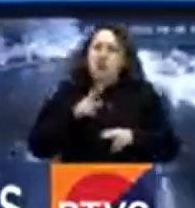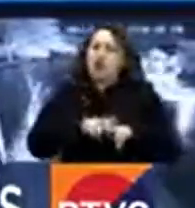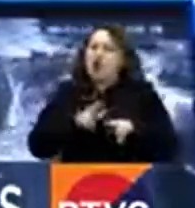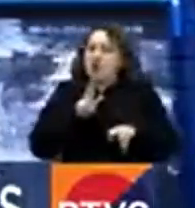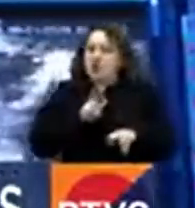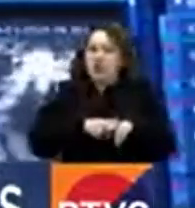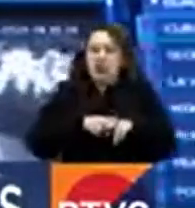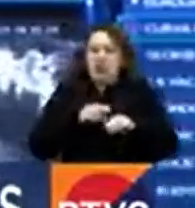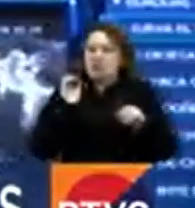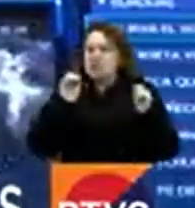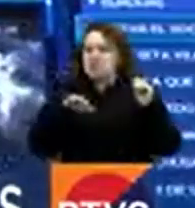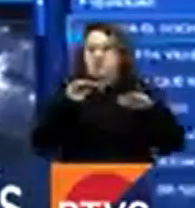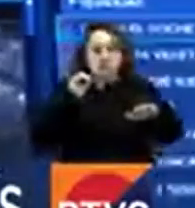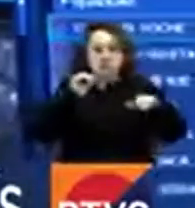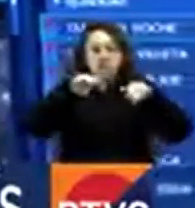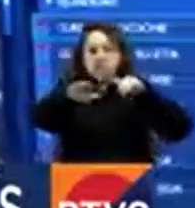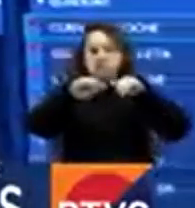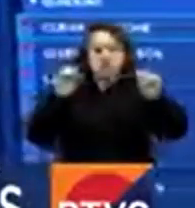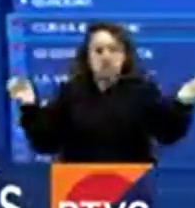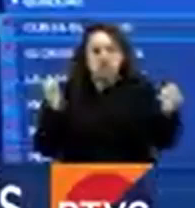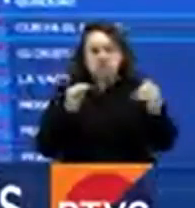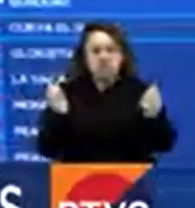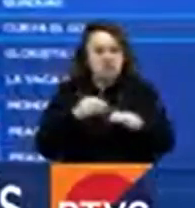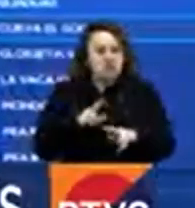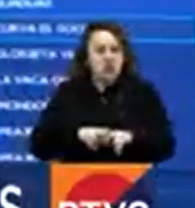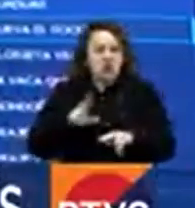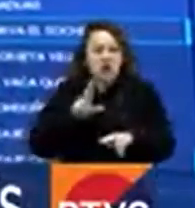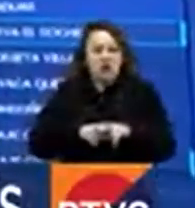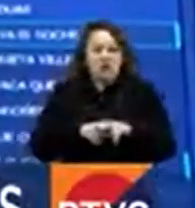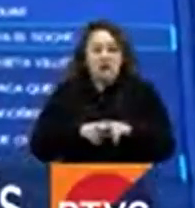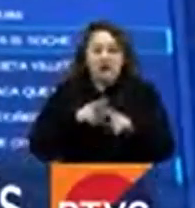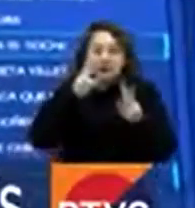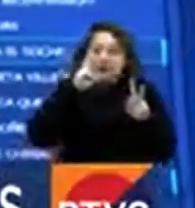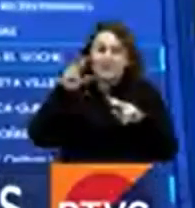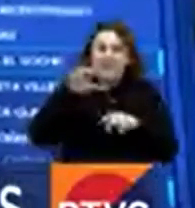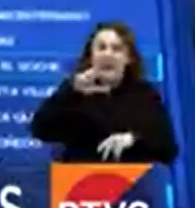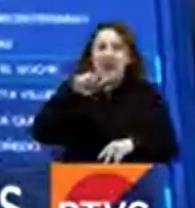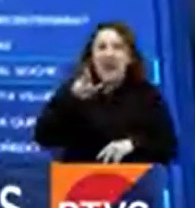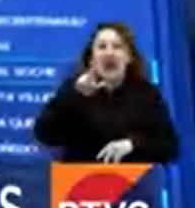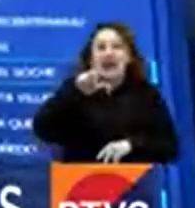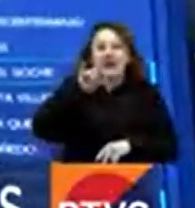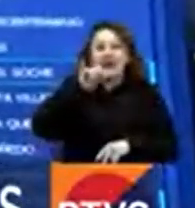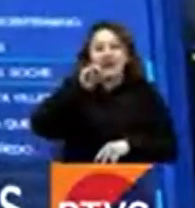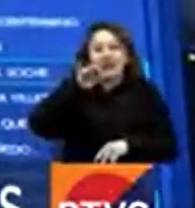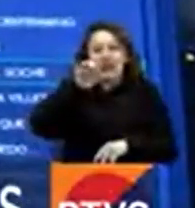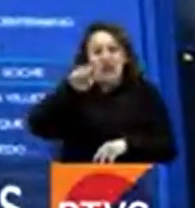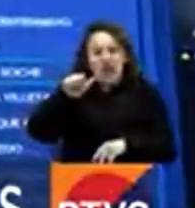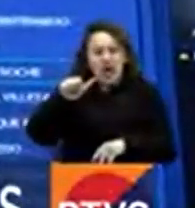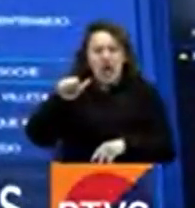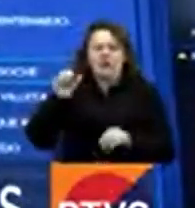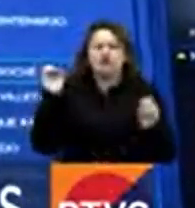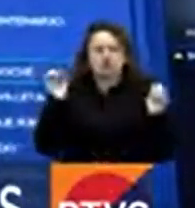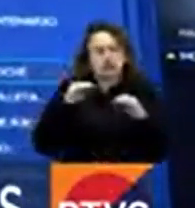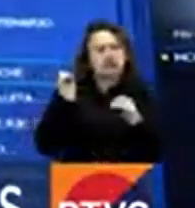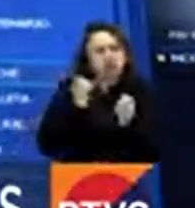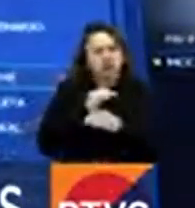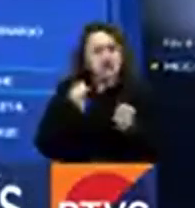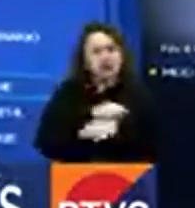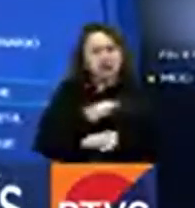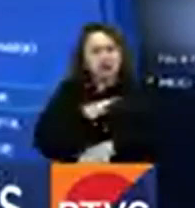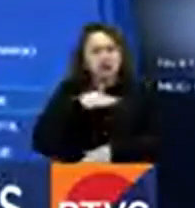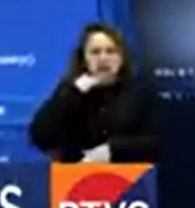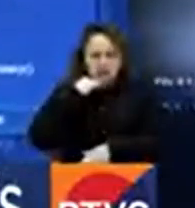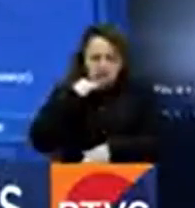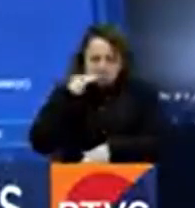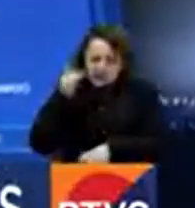normalidad a esta hora. Quiero que vean ustedes, por ejemplo, en la línea, en el viaducto de Cajamarca hay buen flujo vehicular. Lo mismo ocurre en la